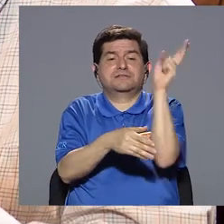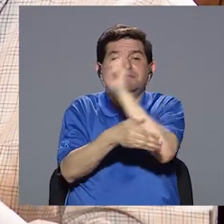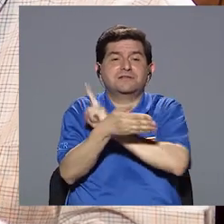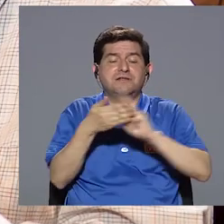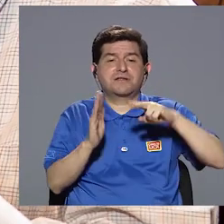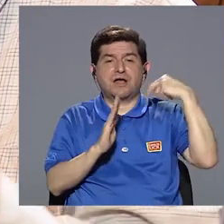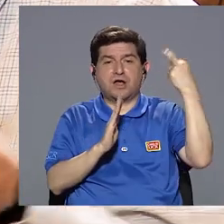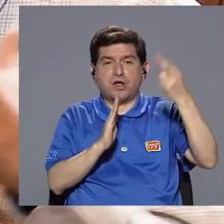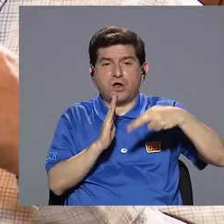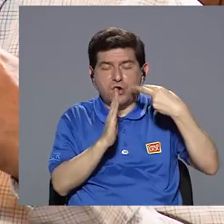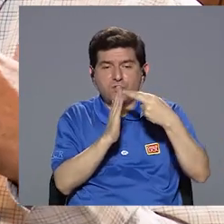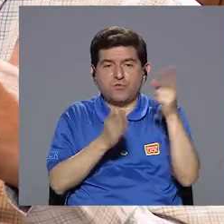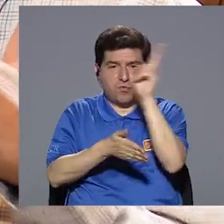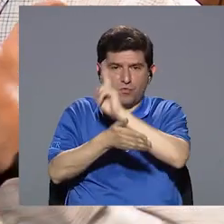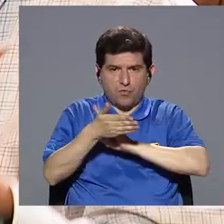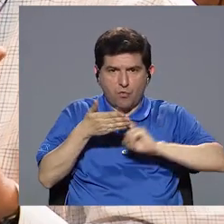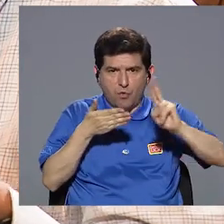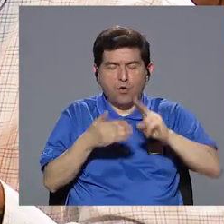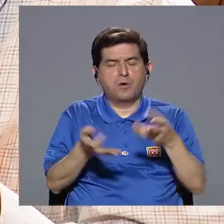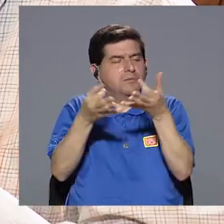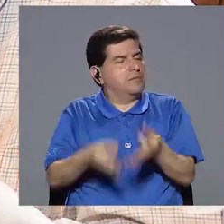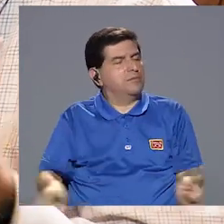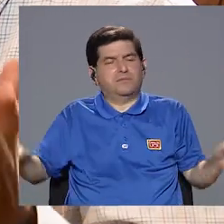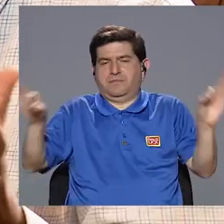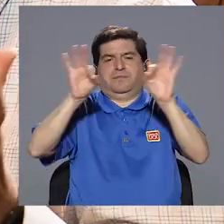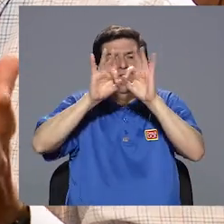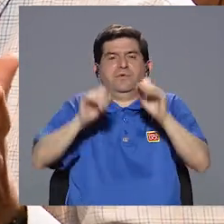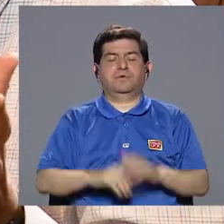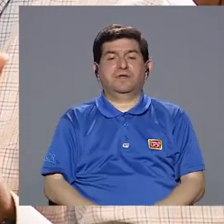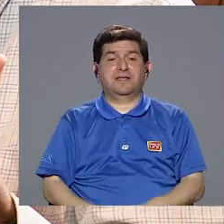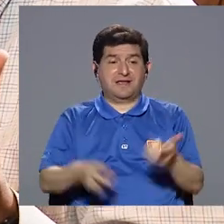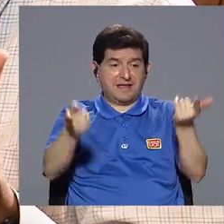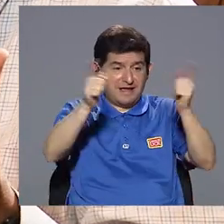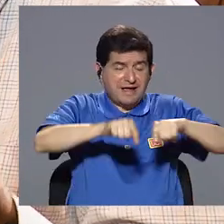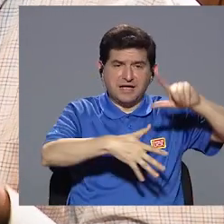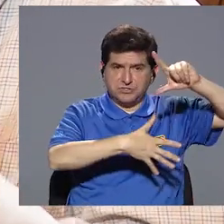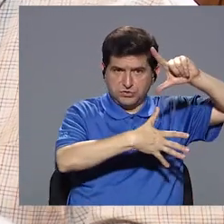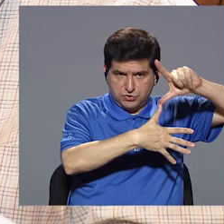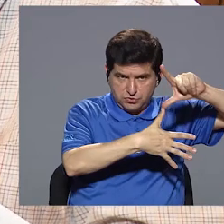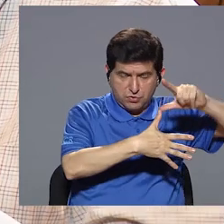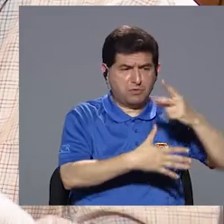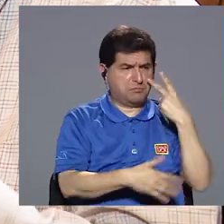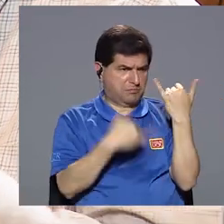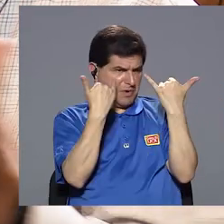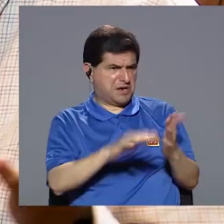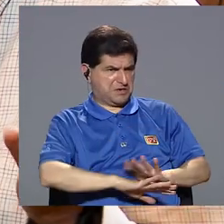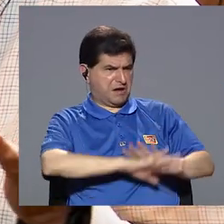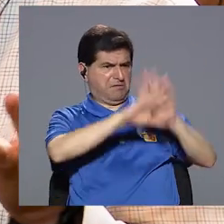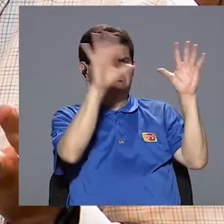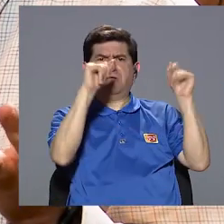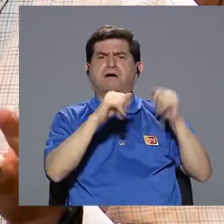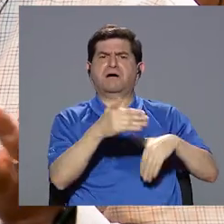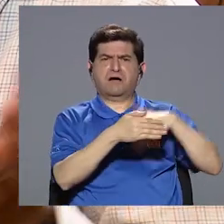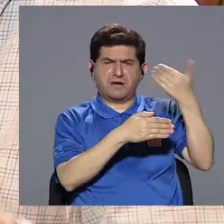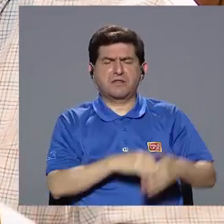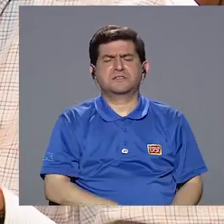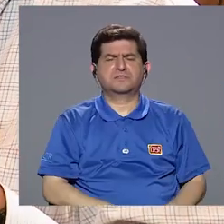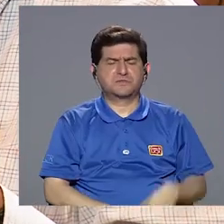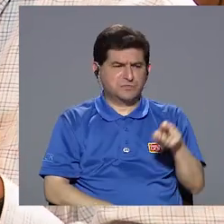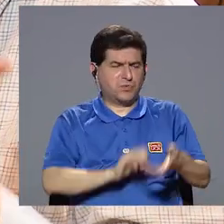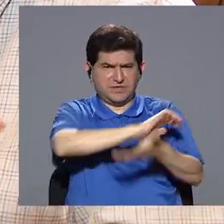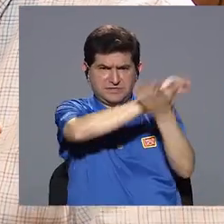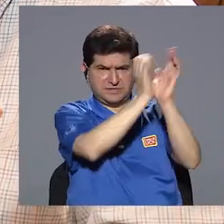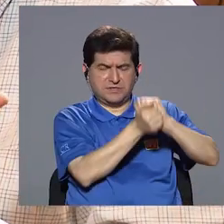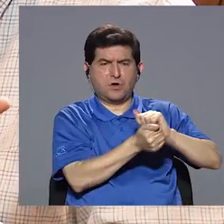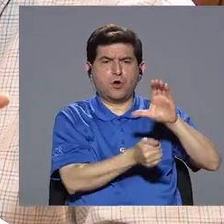del trabajo universitario el papel de las universidades en las sociedades ha sido fundamental en el caso de américa latina lo hemos visto claramente sobre